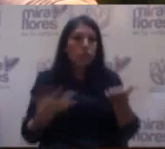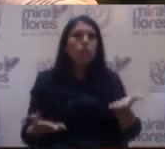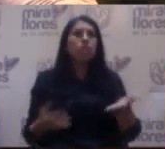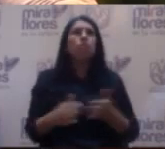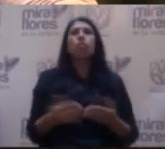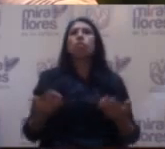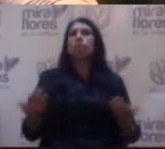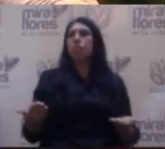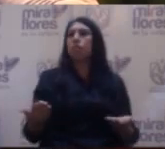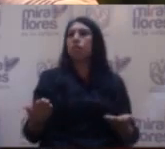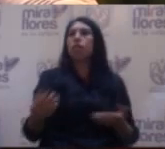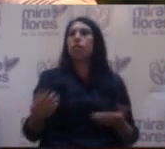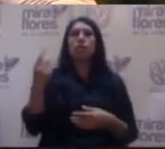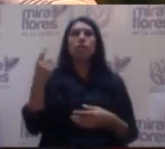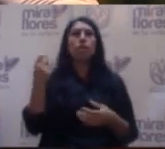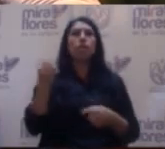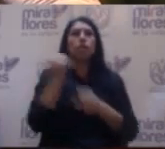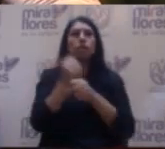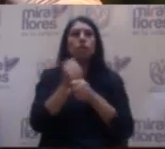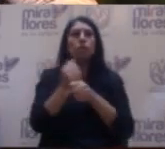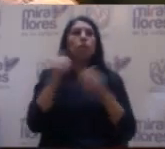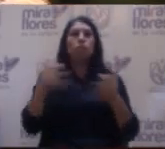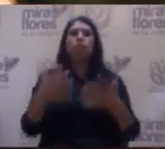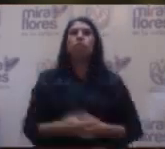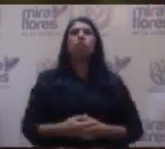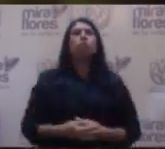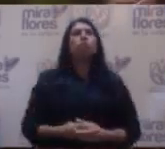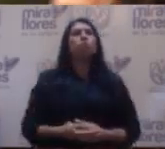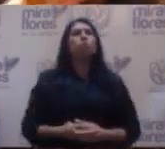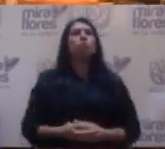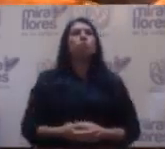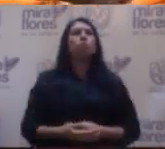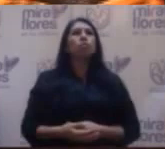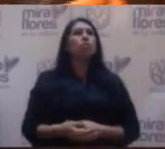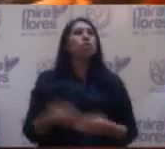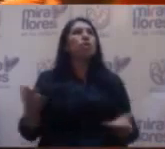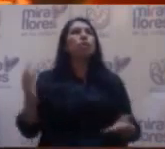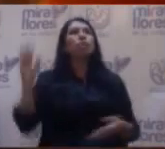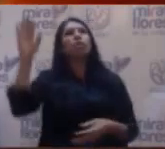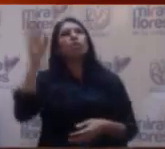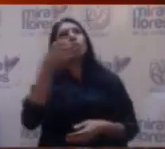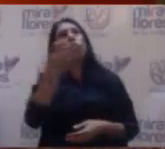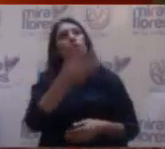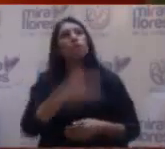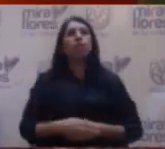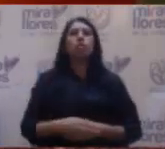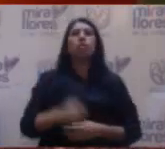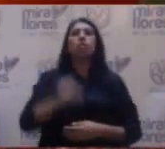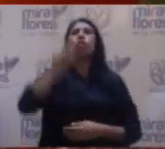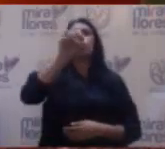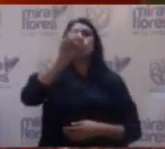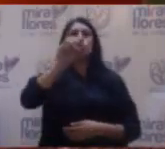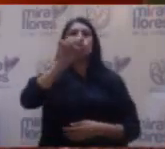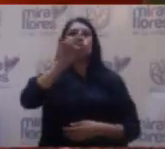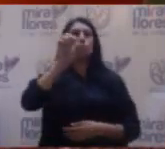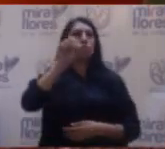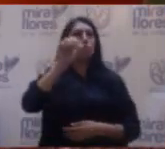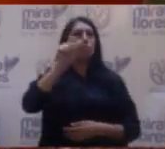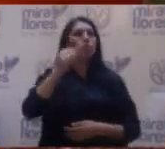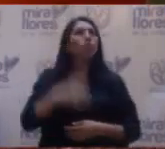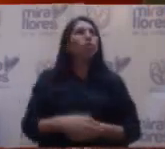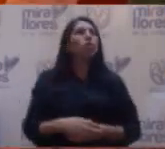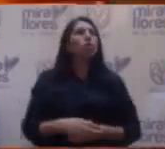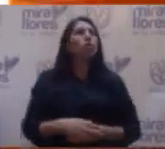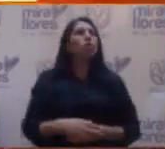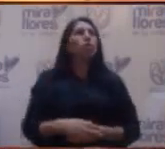cuenta que hay un trabajo de por medio. Muchas gracias. Bien, no sé si hay más debate. Sí, señor Sousa, en segunda y última